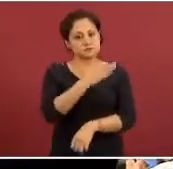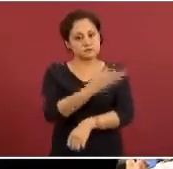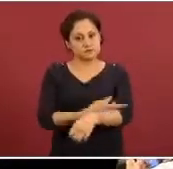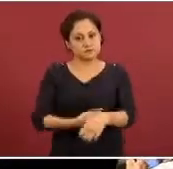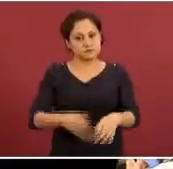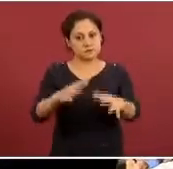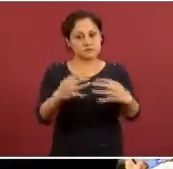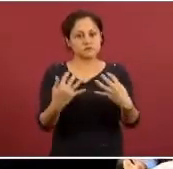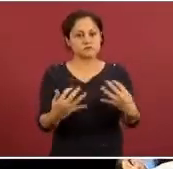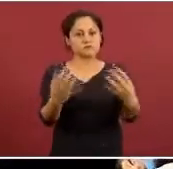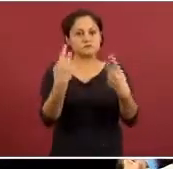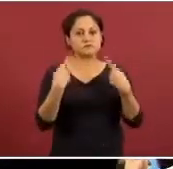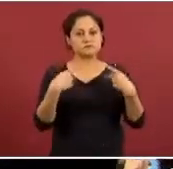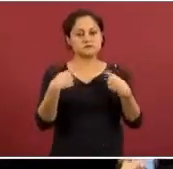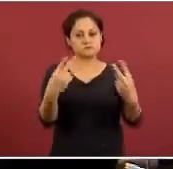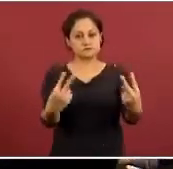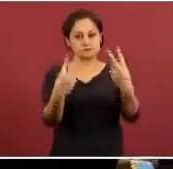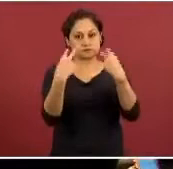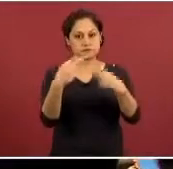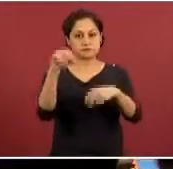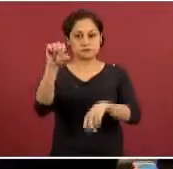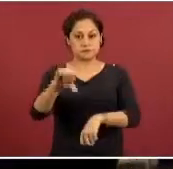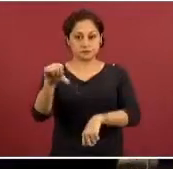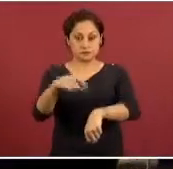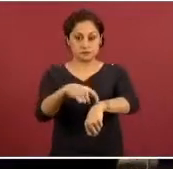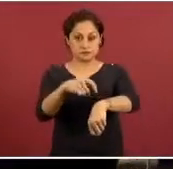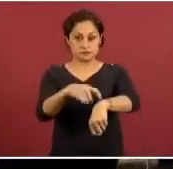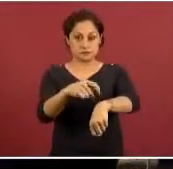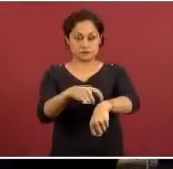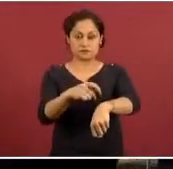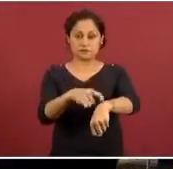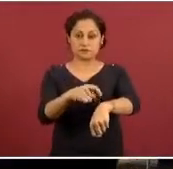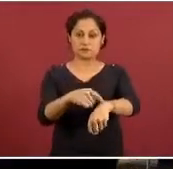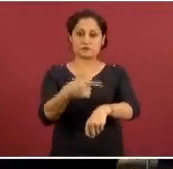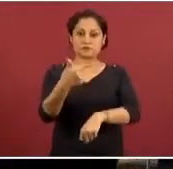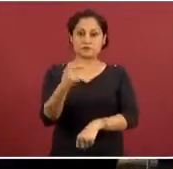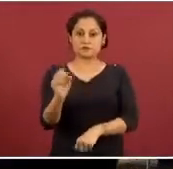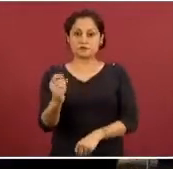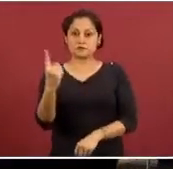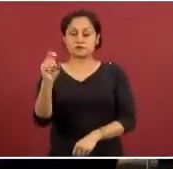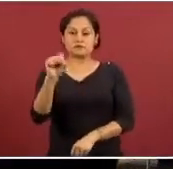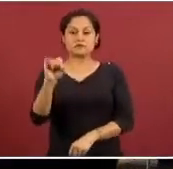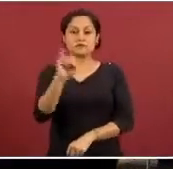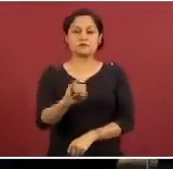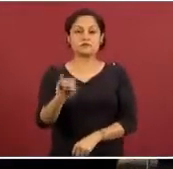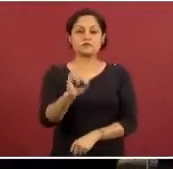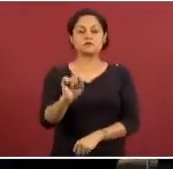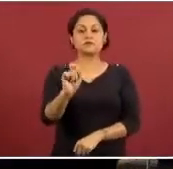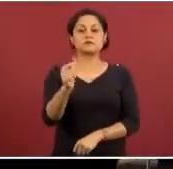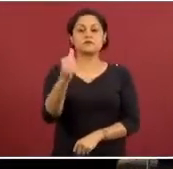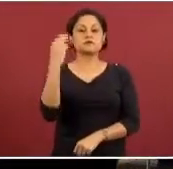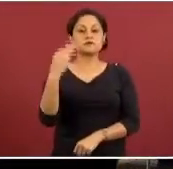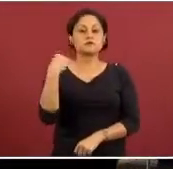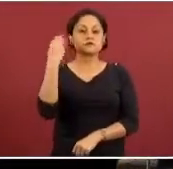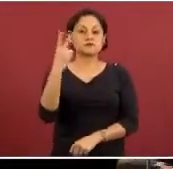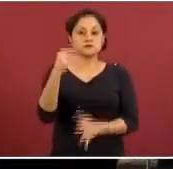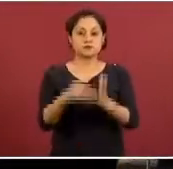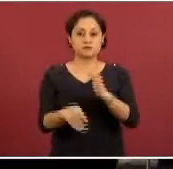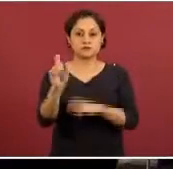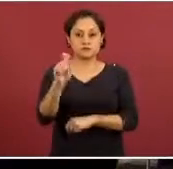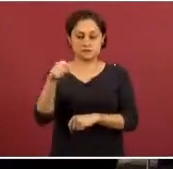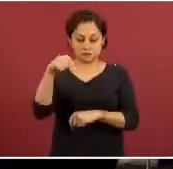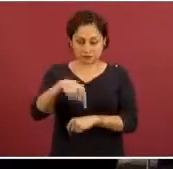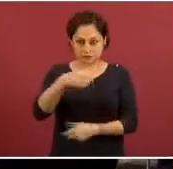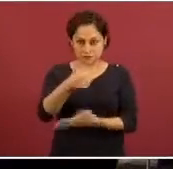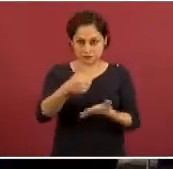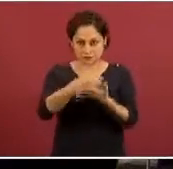audiencia. Son las 19:01, es jueves 26 de marzo de 2020, estamos en la Ciudad de México, en el Palacio